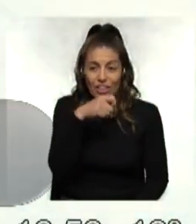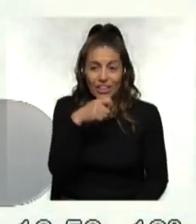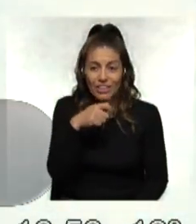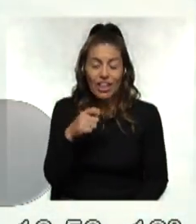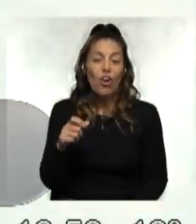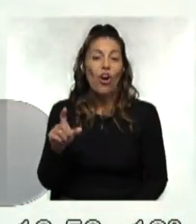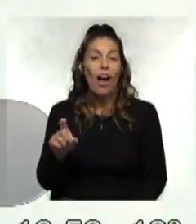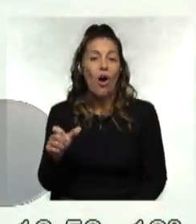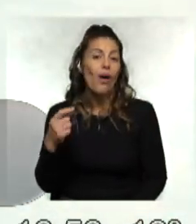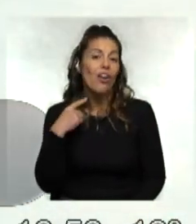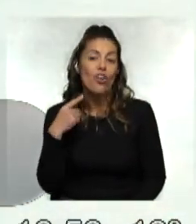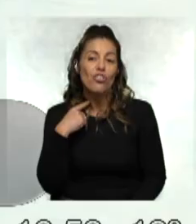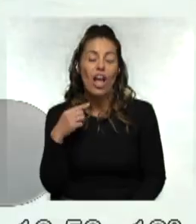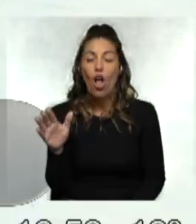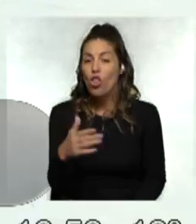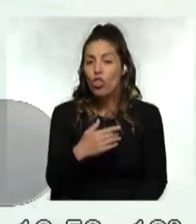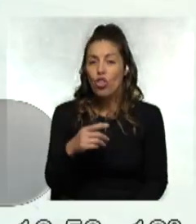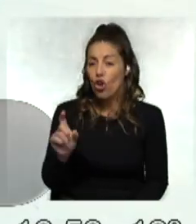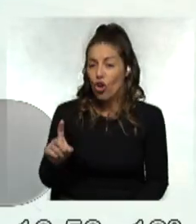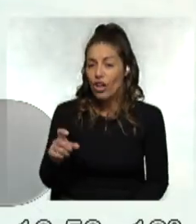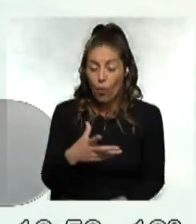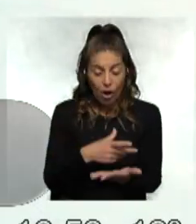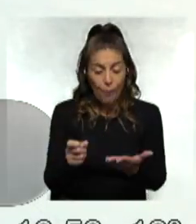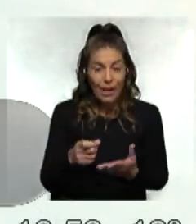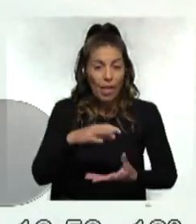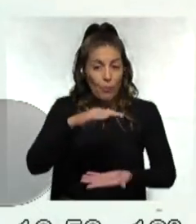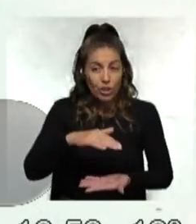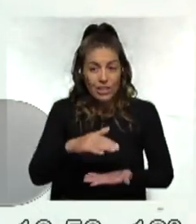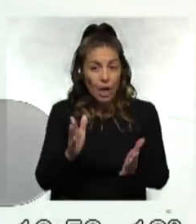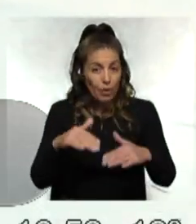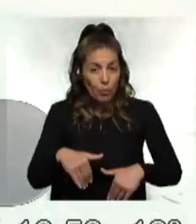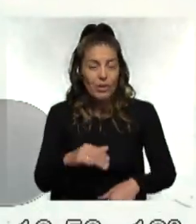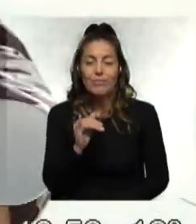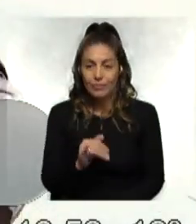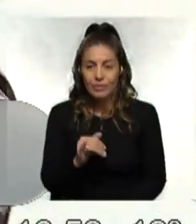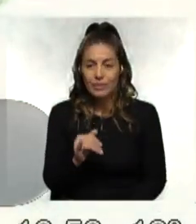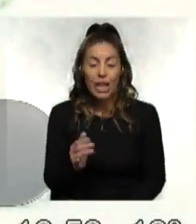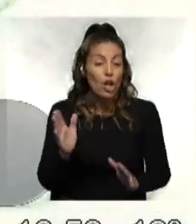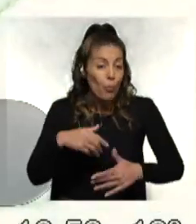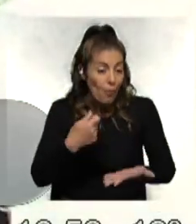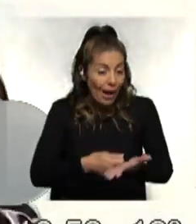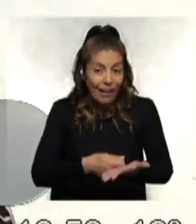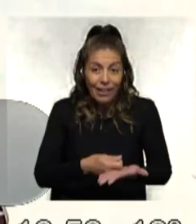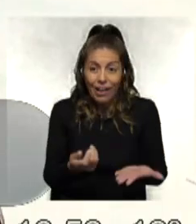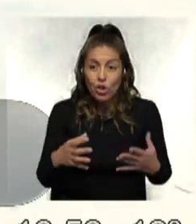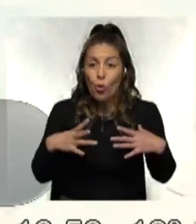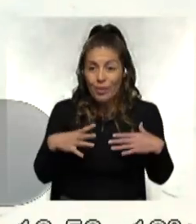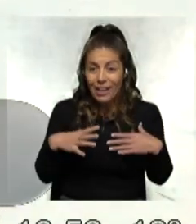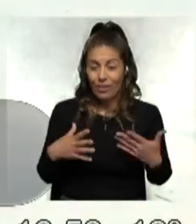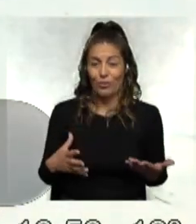mineral. Ah, claro, usted todo con agua, digamos, comprada, embotellada. Exacto. Porque no puede. Exacto, y no puedo pagarla tampoco, soy